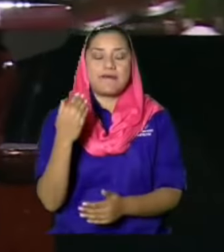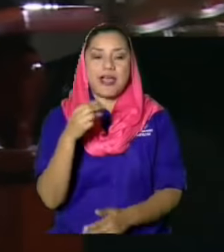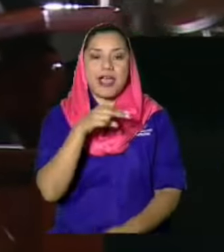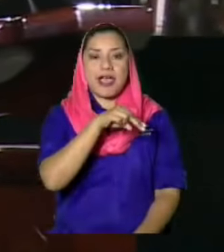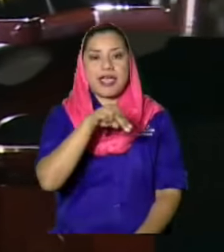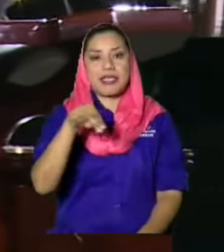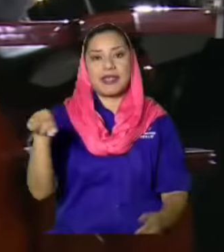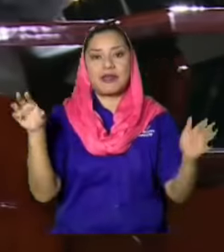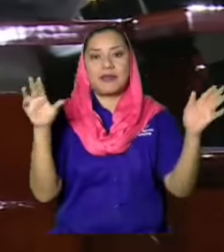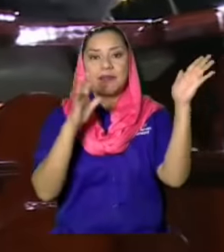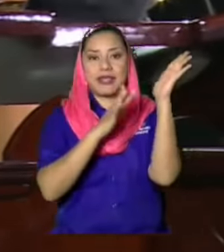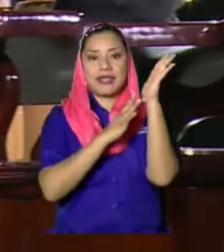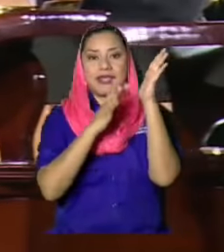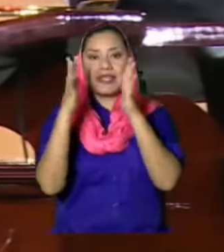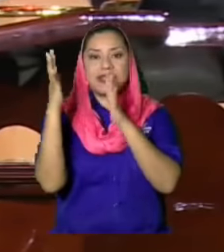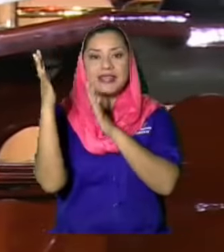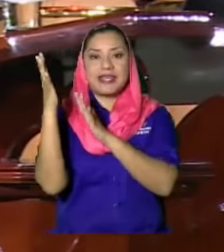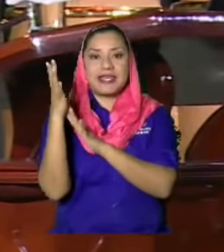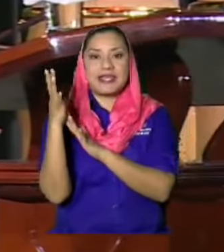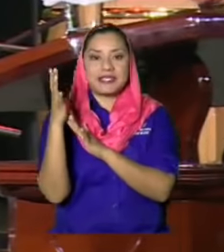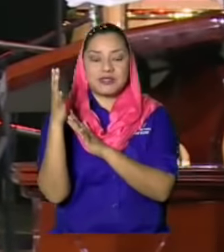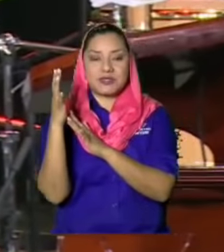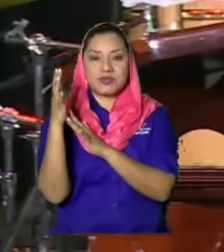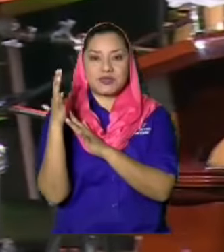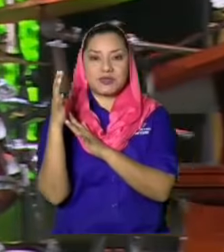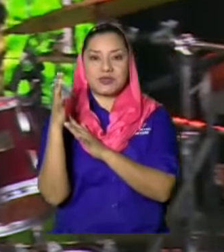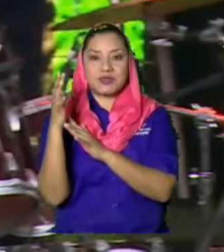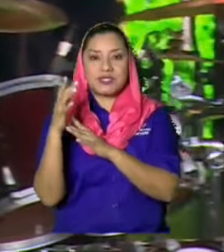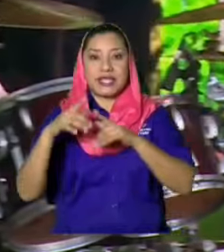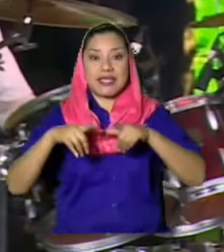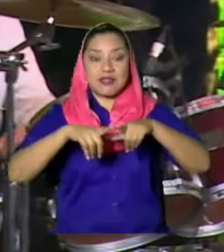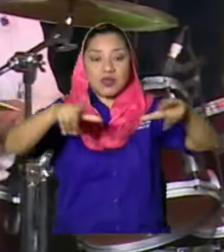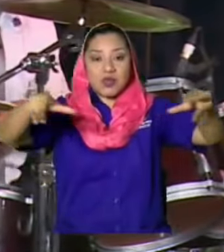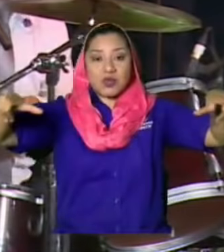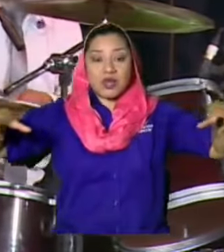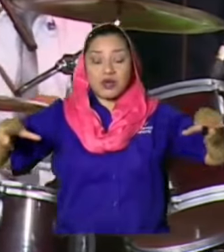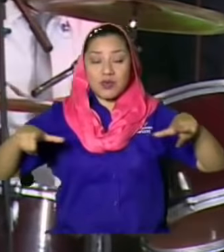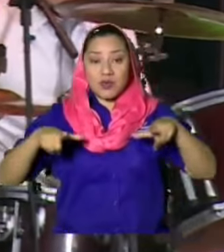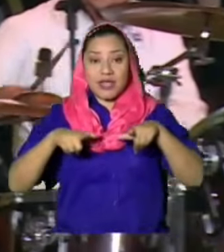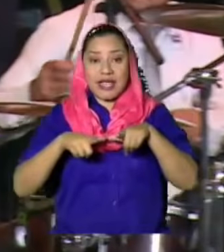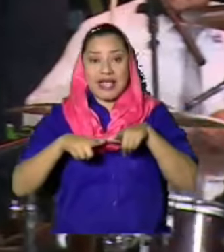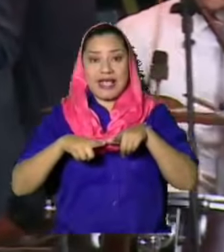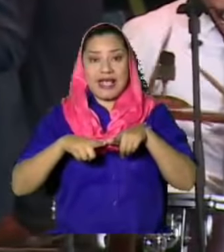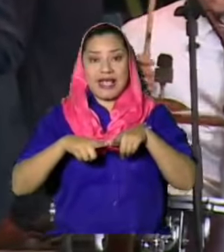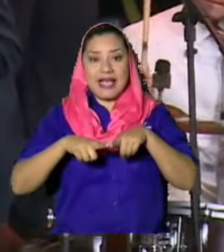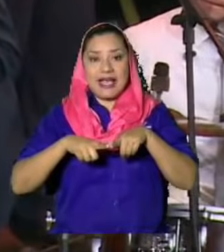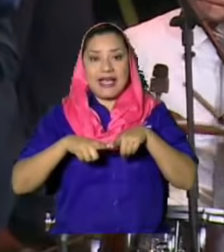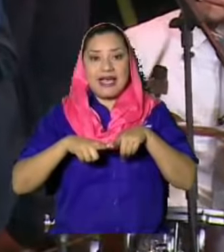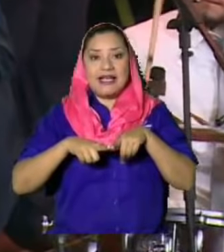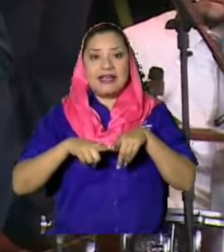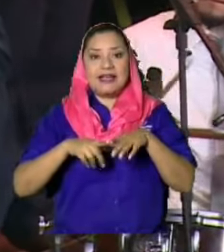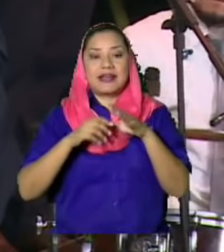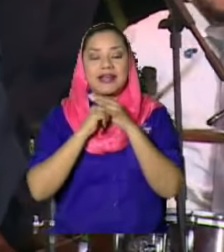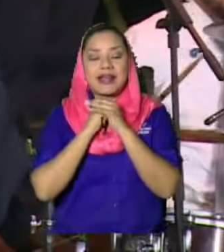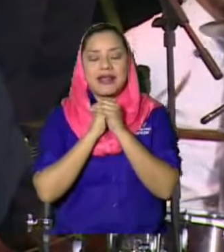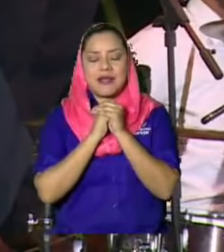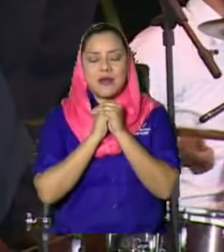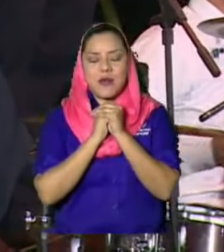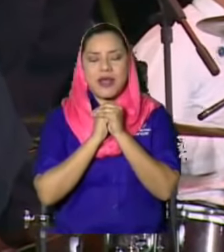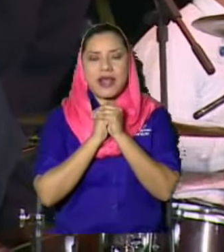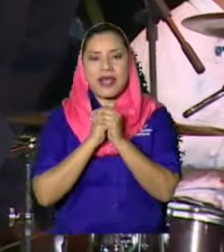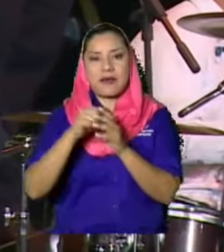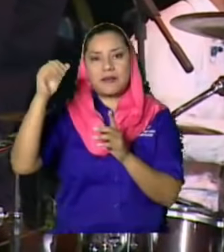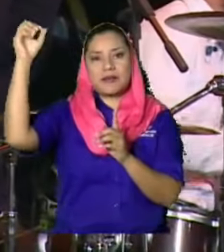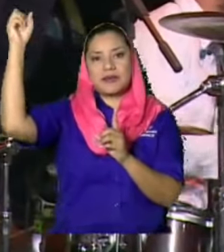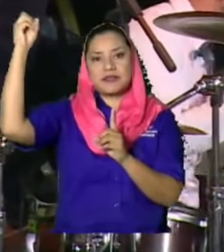en el nombre de Jesús. Allá en los anexos, aquí en el nombre poderoso de Jesús. En